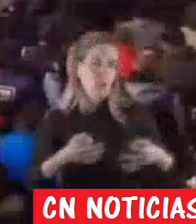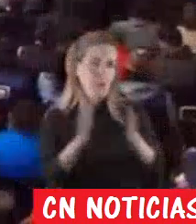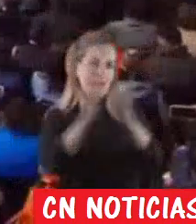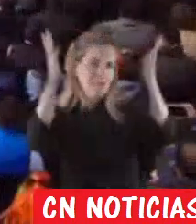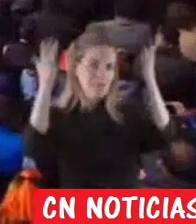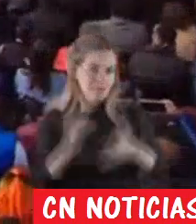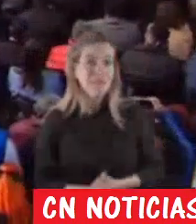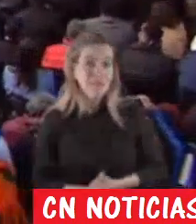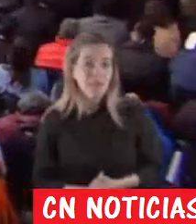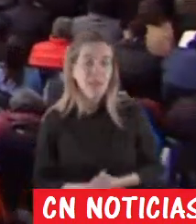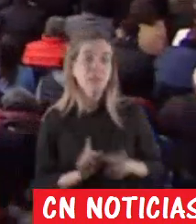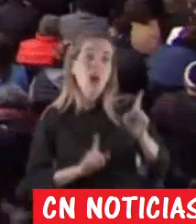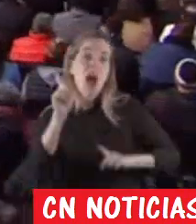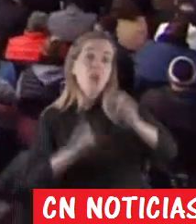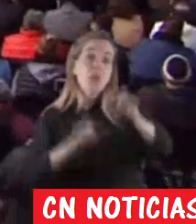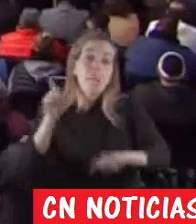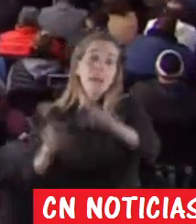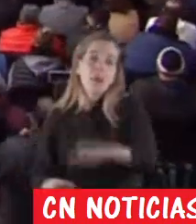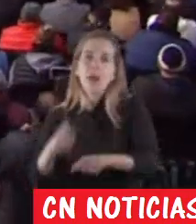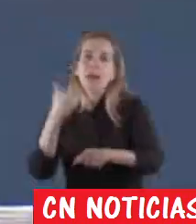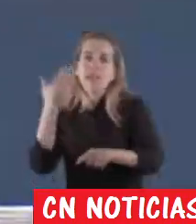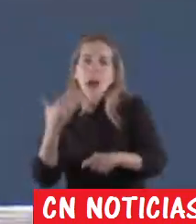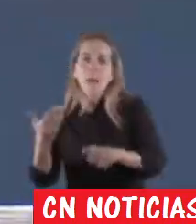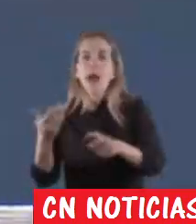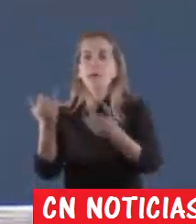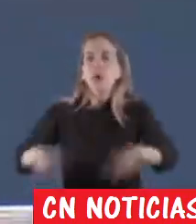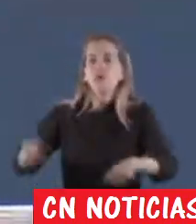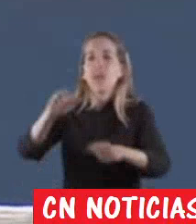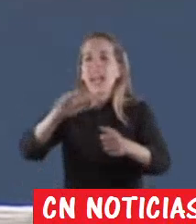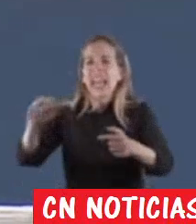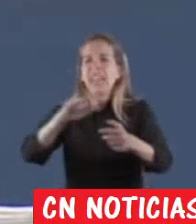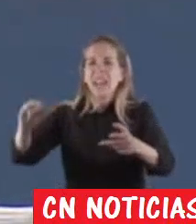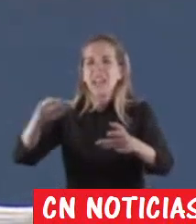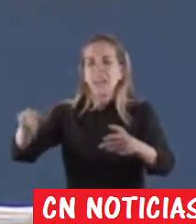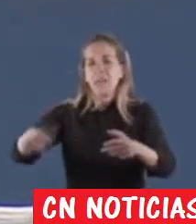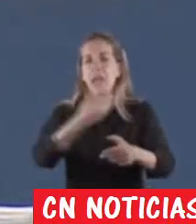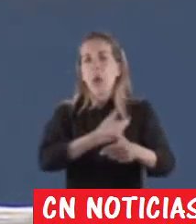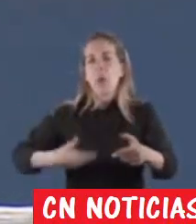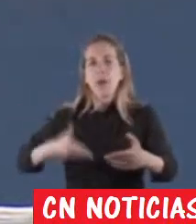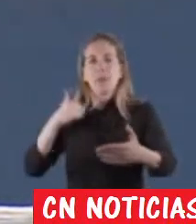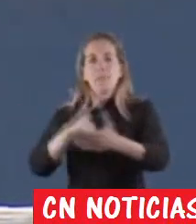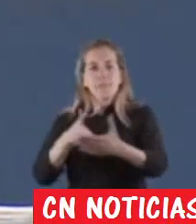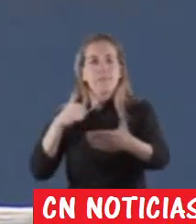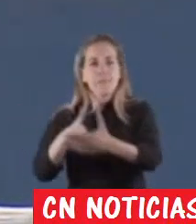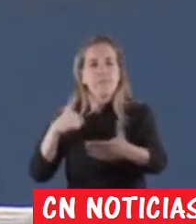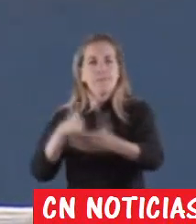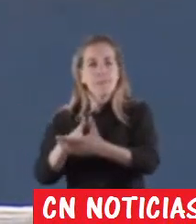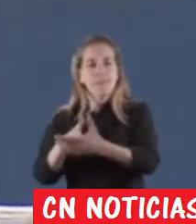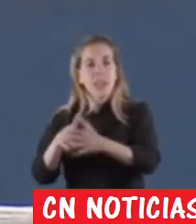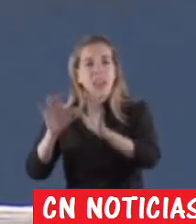Entonces, cuando aún nos hablan de pálida, de que no podemos avanzar, de que no podemos ir para adelante, y la